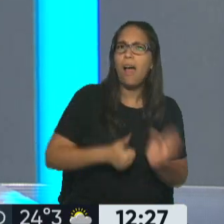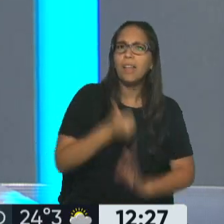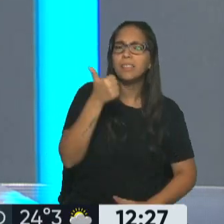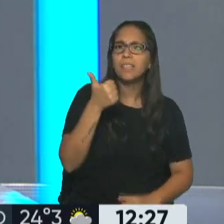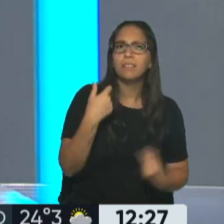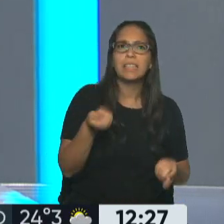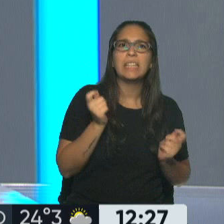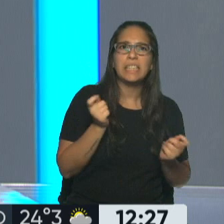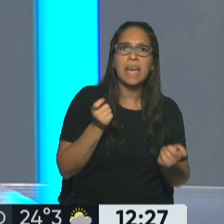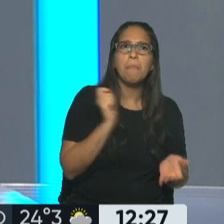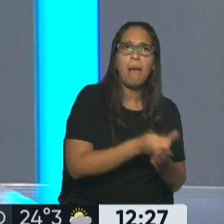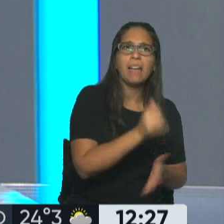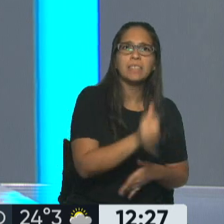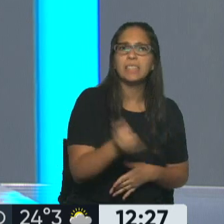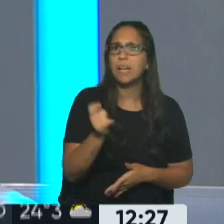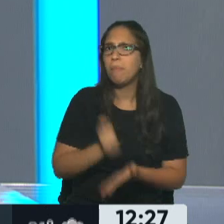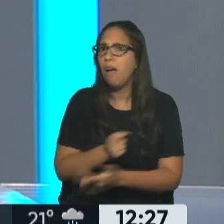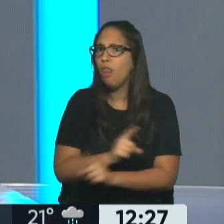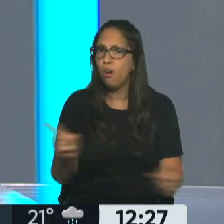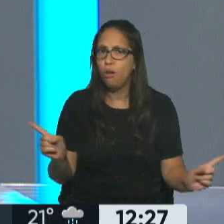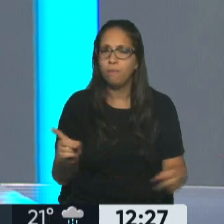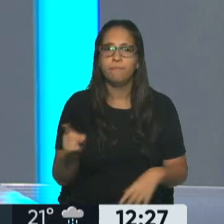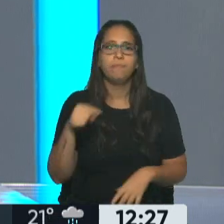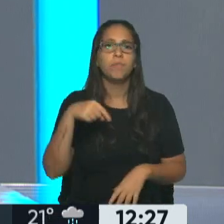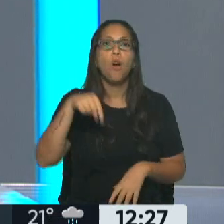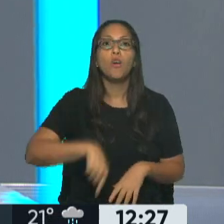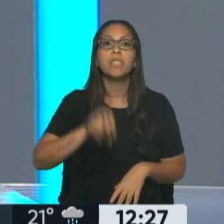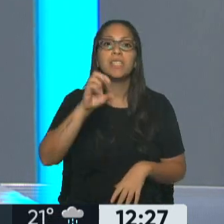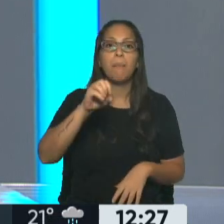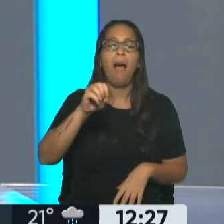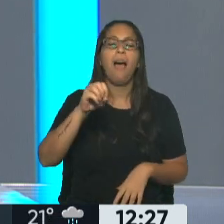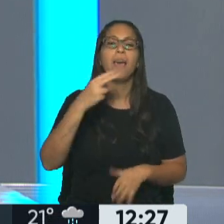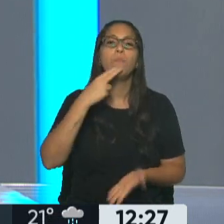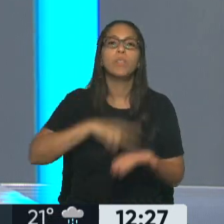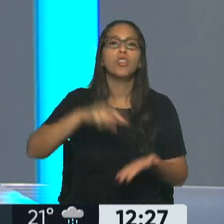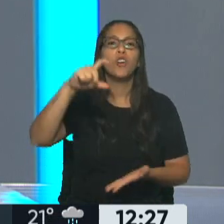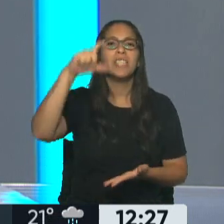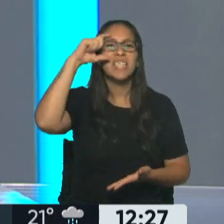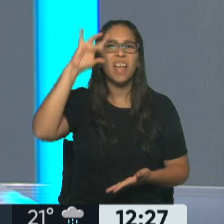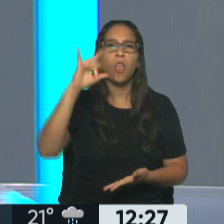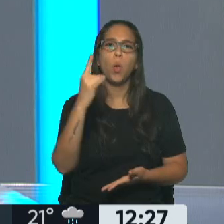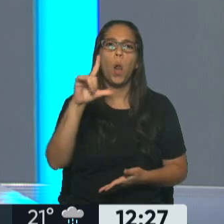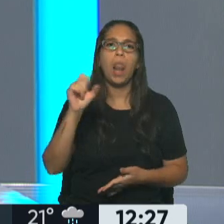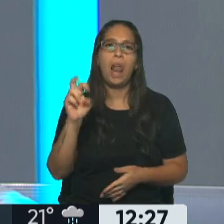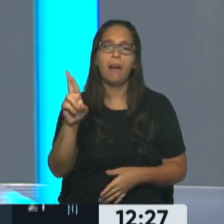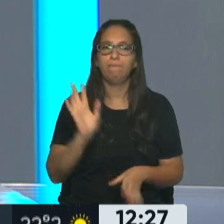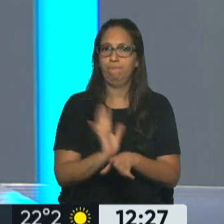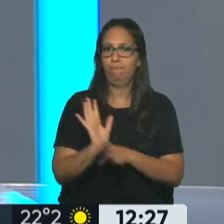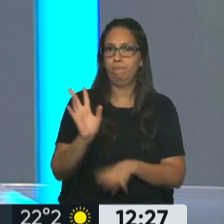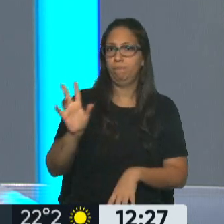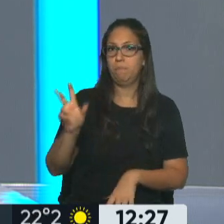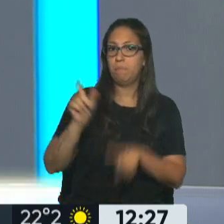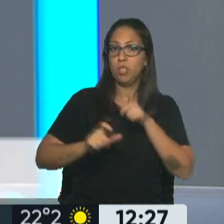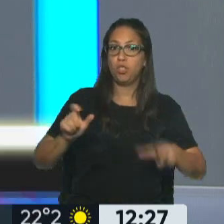tributan? ¿Quiénes lo tributan? Hoy es un impuesto que se llama cedular, Sí. y que los asalariados que ganan